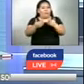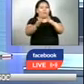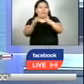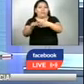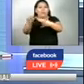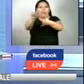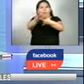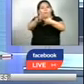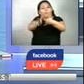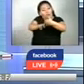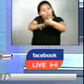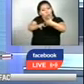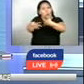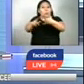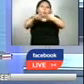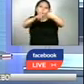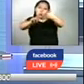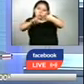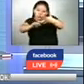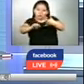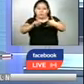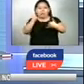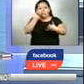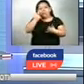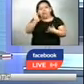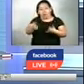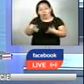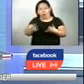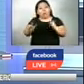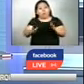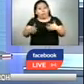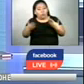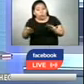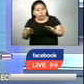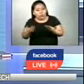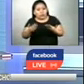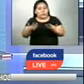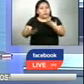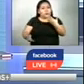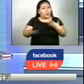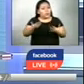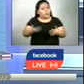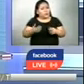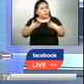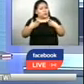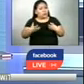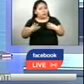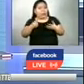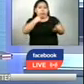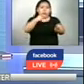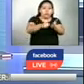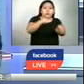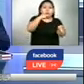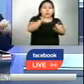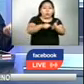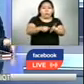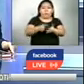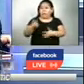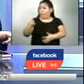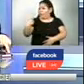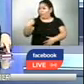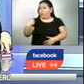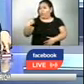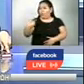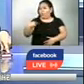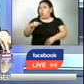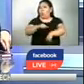de mensajería como WhatsApp. Estas medidas son proporcionadas ante una gran cantidad de denuncias reportadas en las